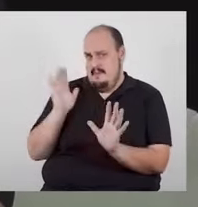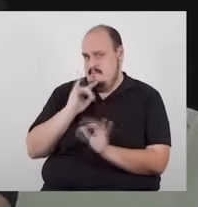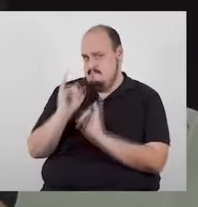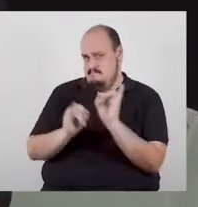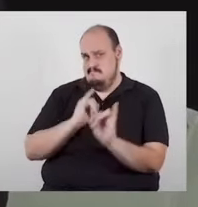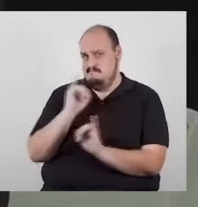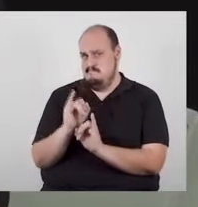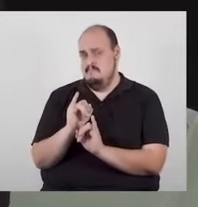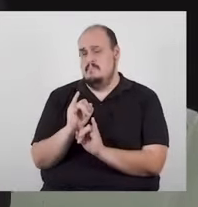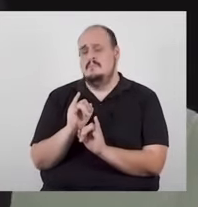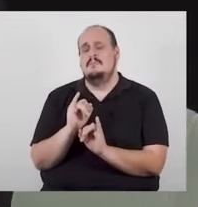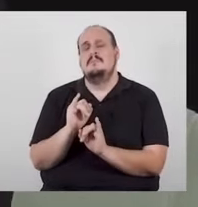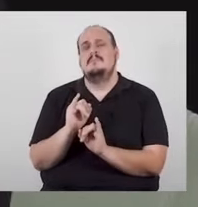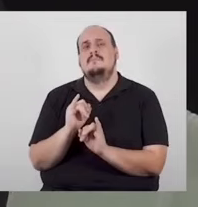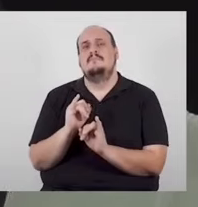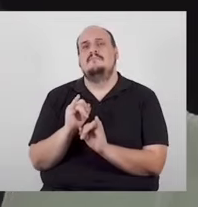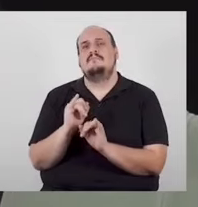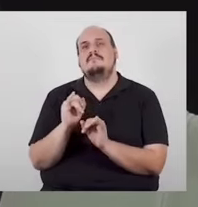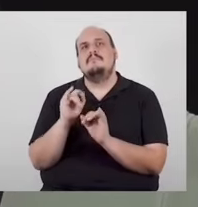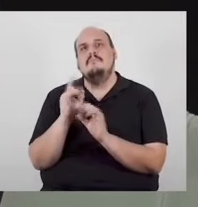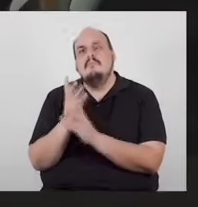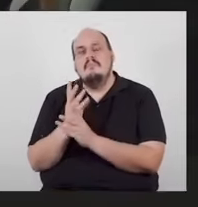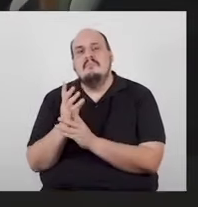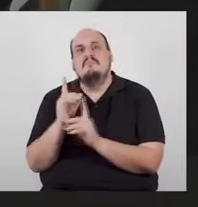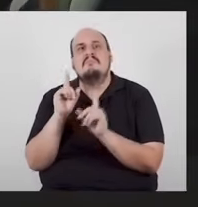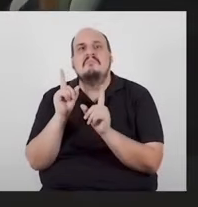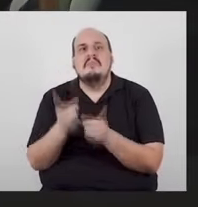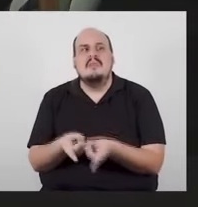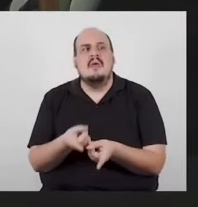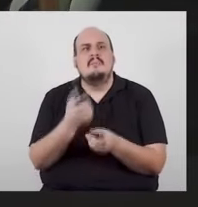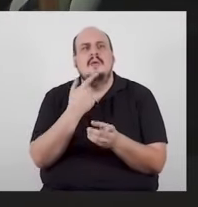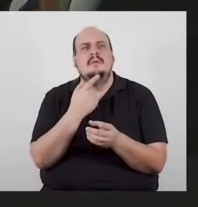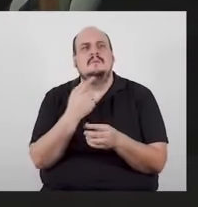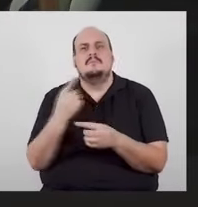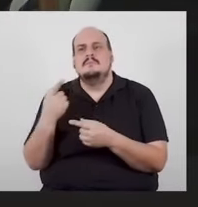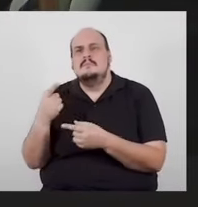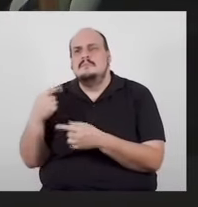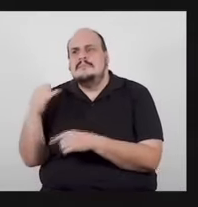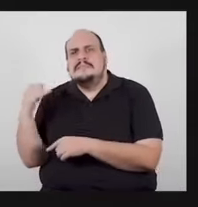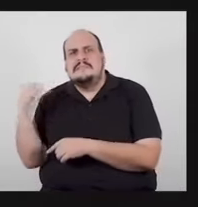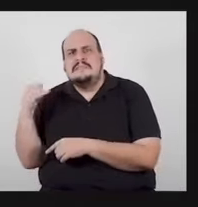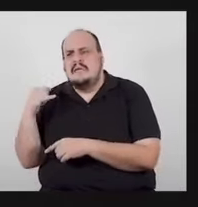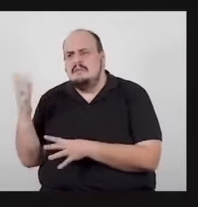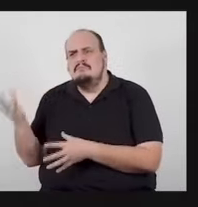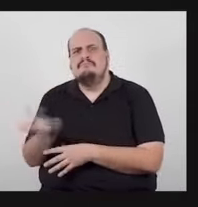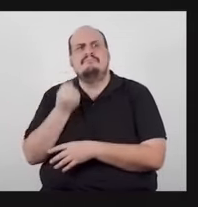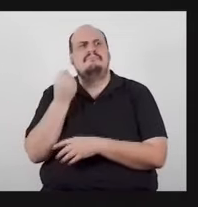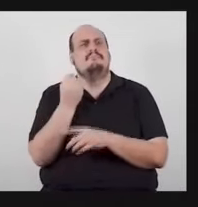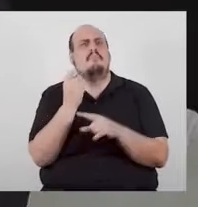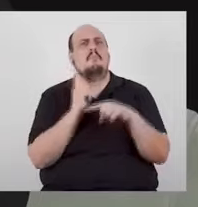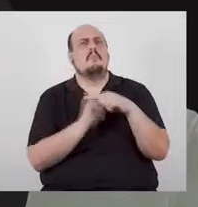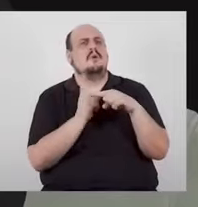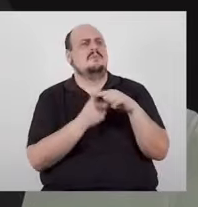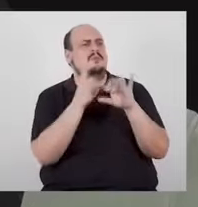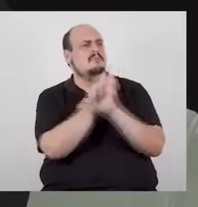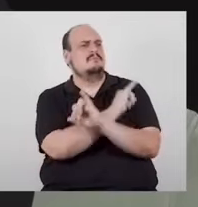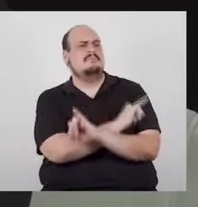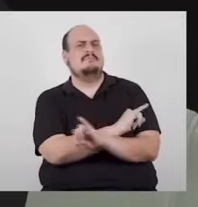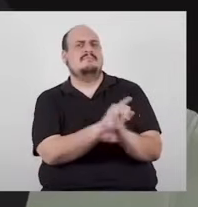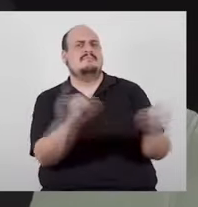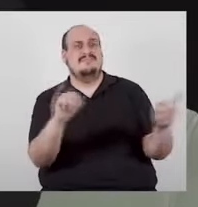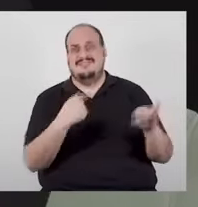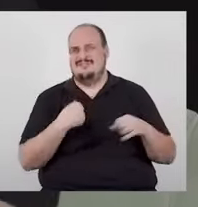Y después, intentar acompañar o dar un mensaje positivo, más allá de no tener por